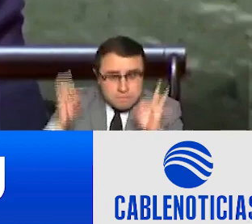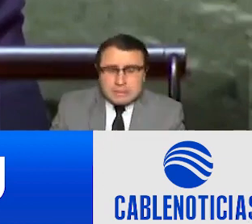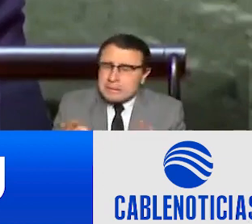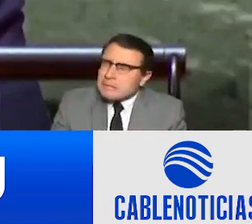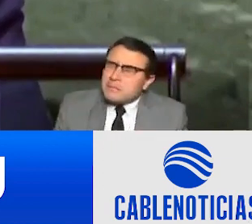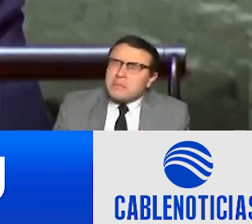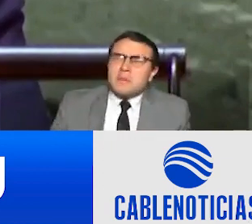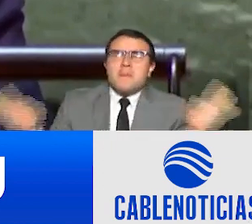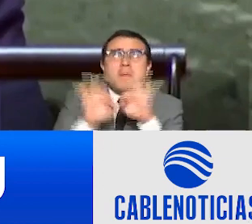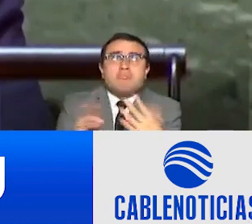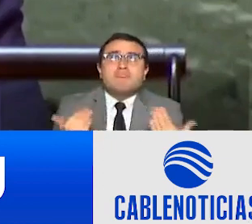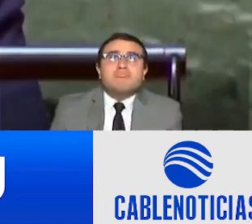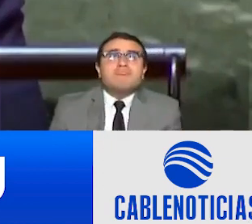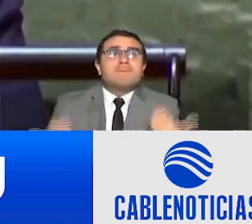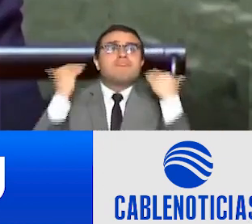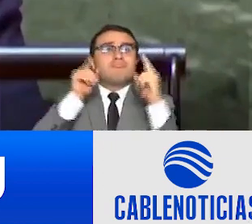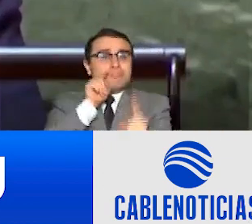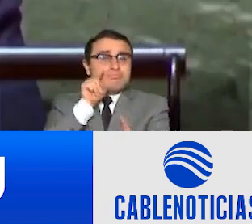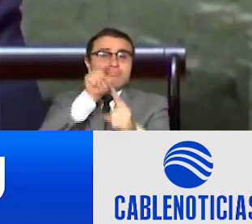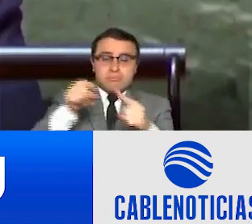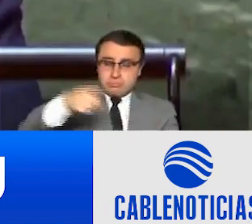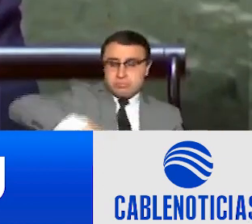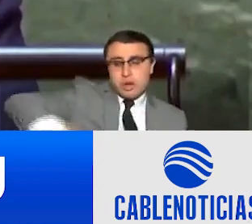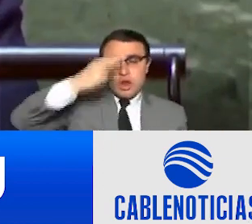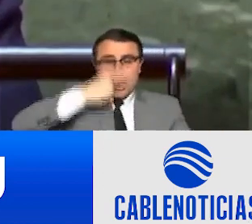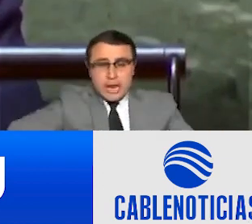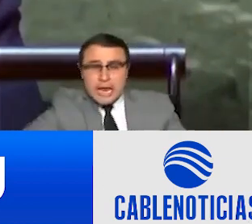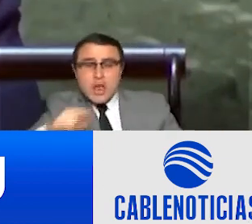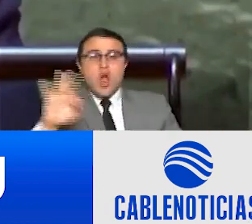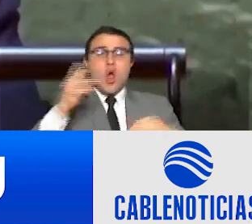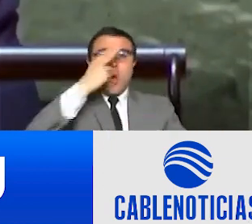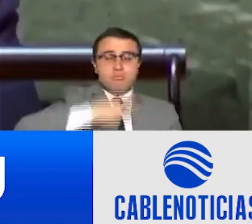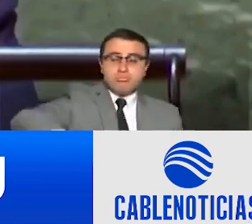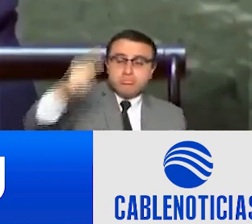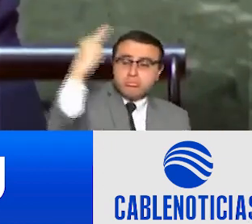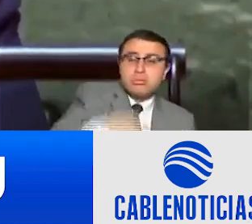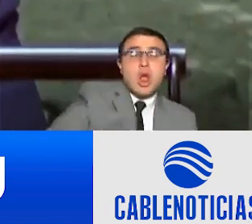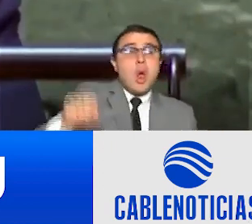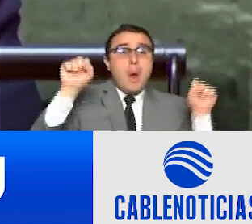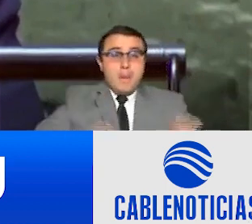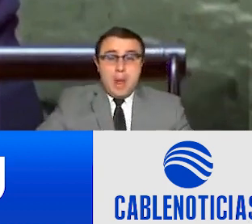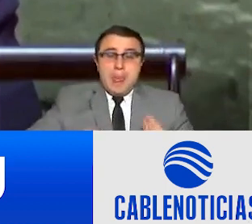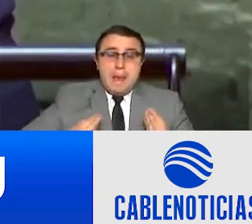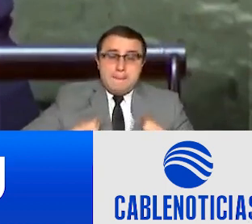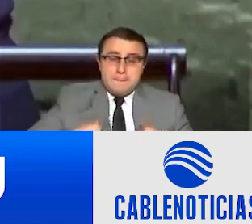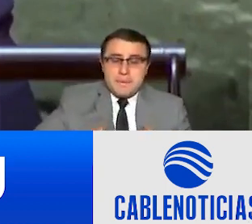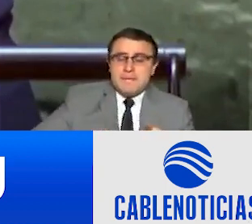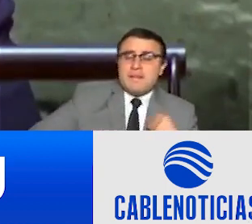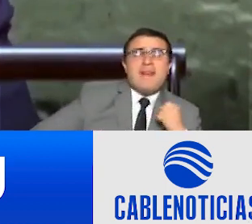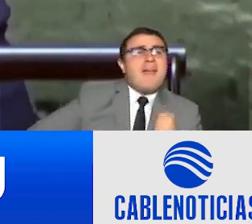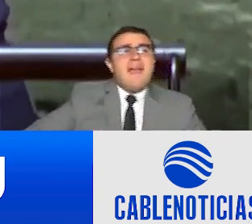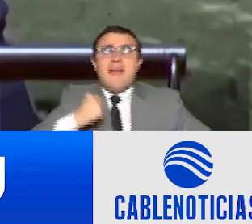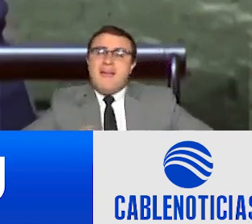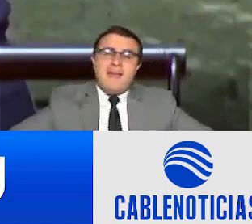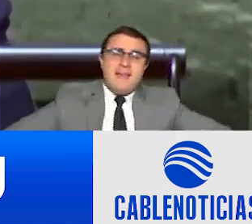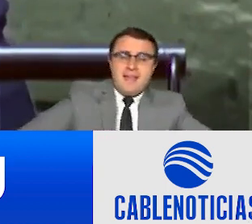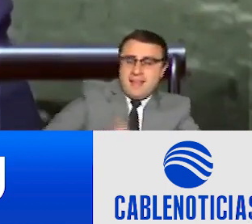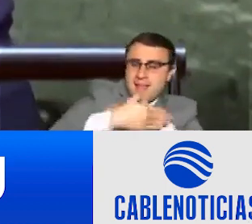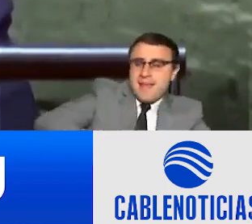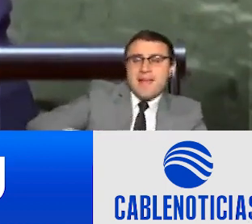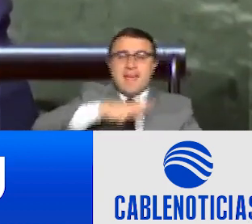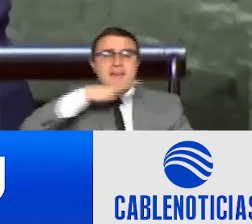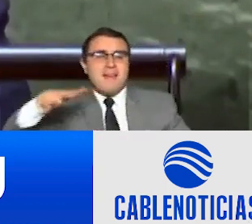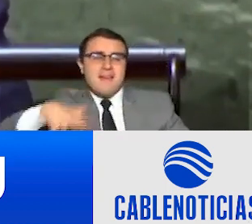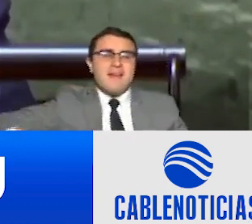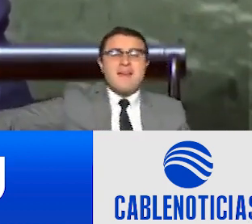esenciales si queremos que nuestros hijos y nuestros nietos puedan vivir corriendo por calles o por